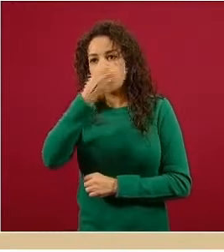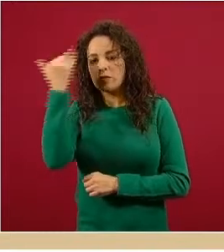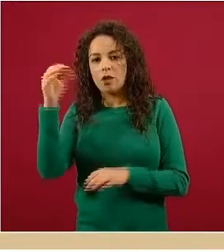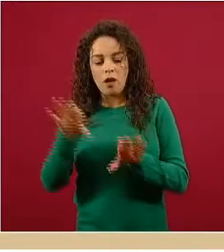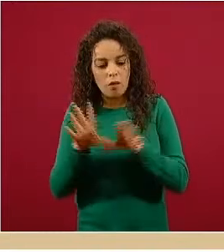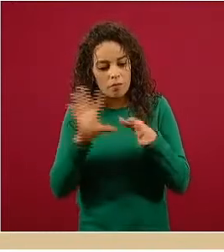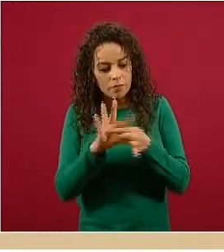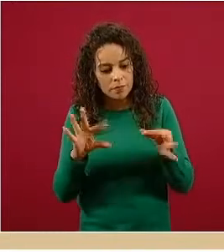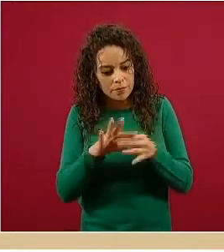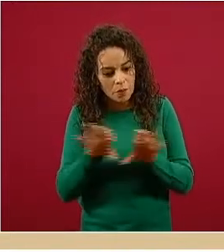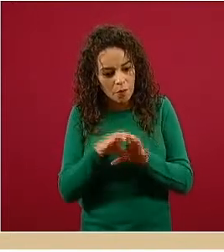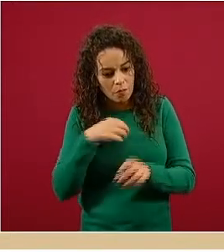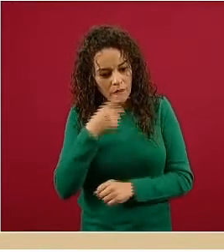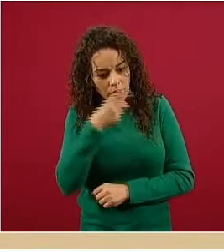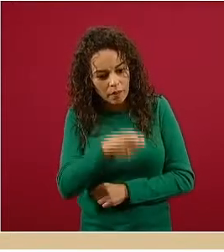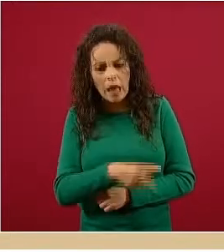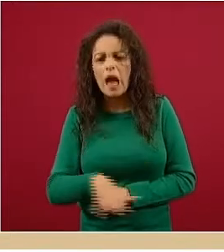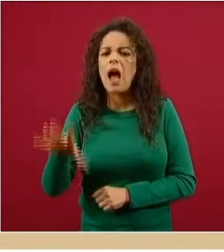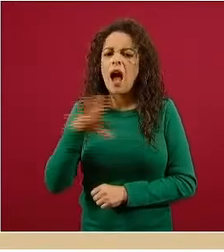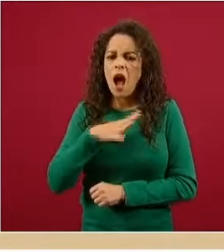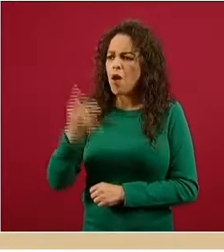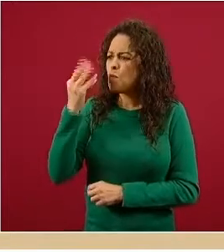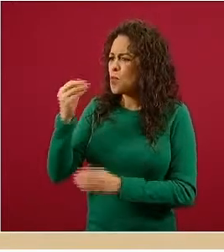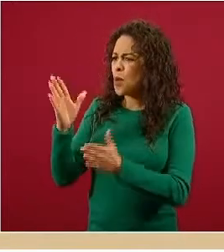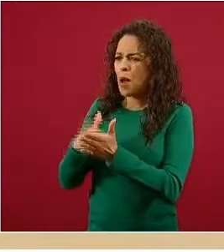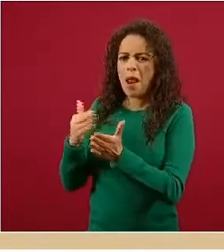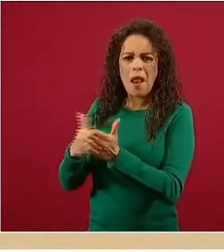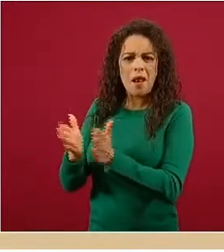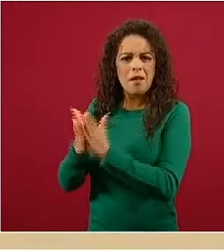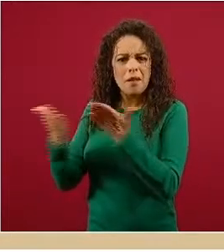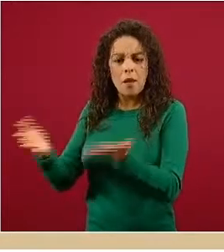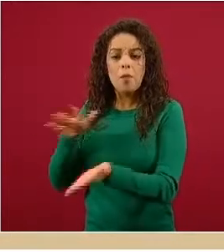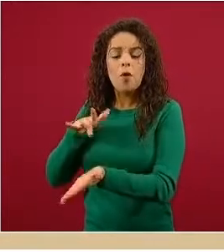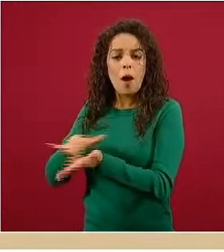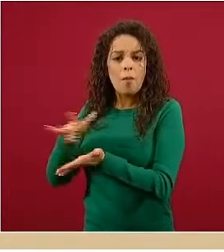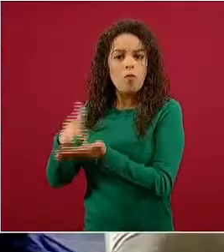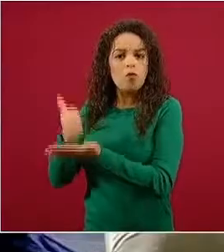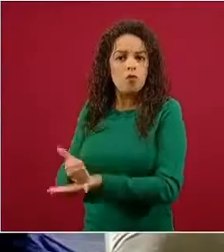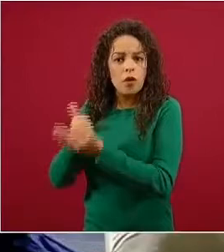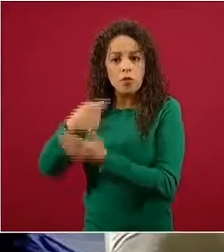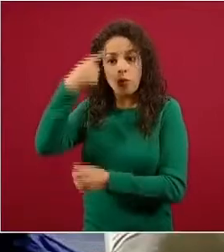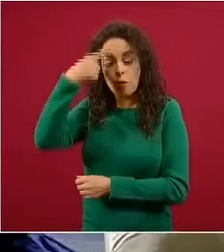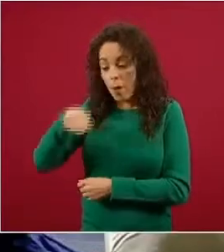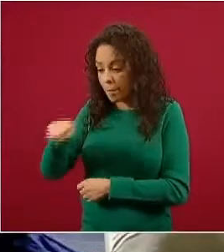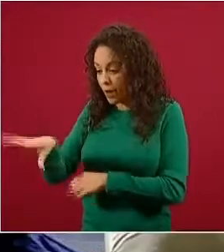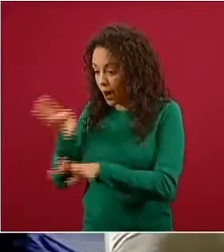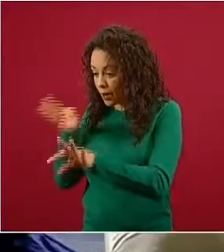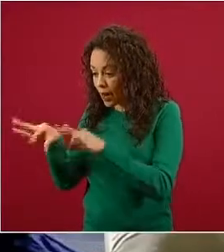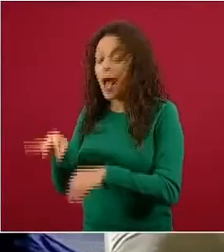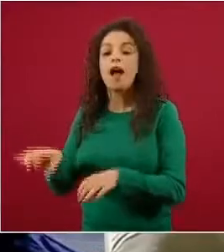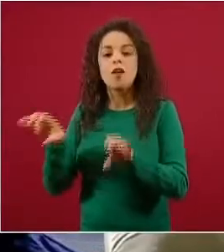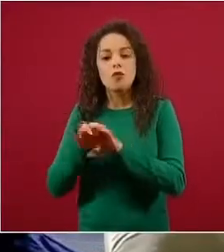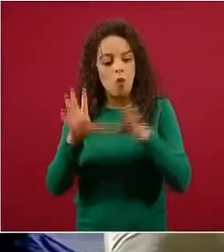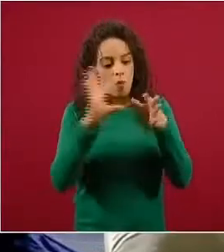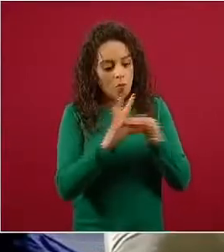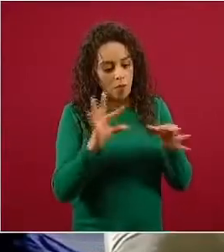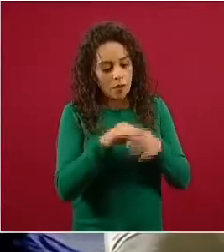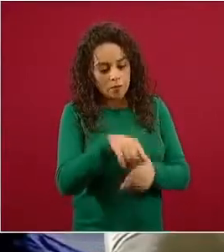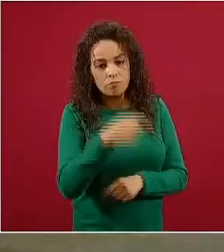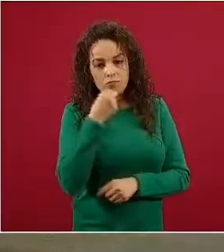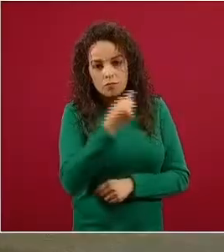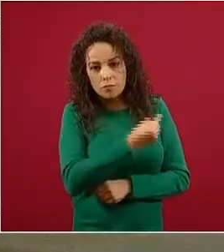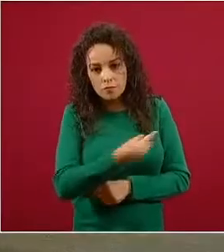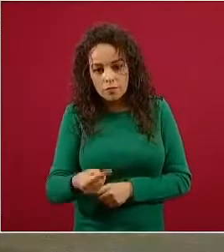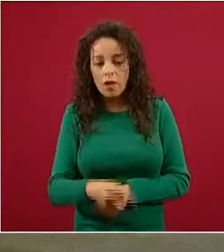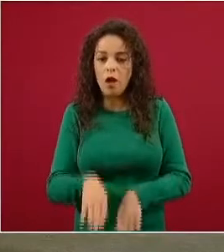es importante dejarlos hacer preguntas, y cuando no tengamos las respuestas, expresarles que no tenemos esa respuesta. Sin embargo,